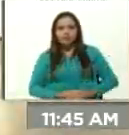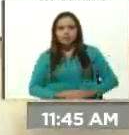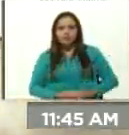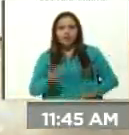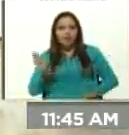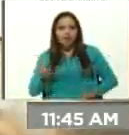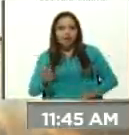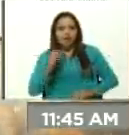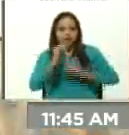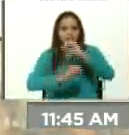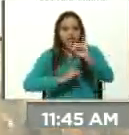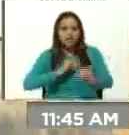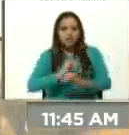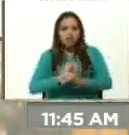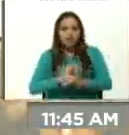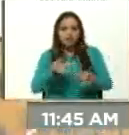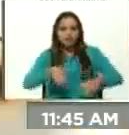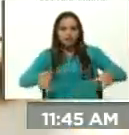La Haya.